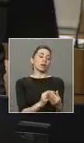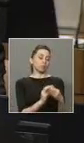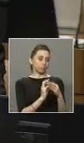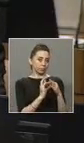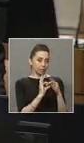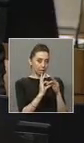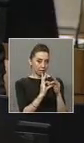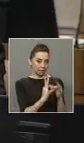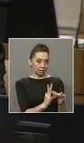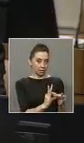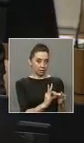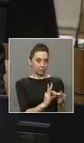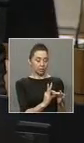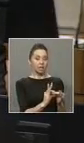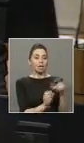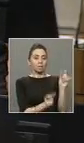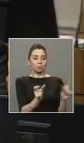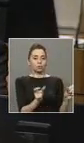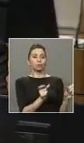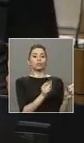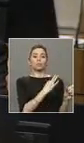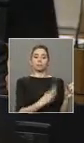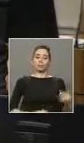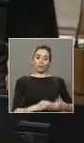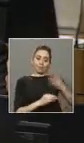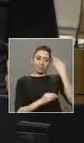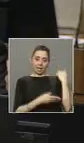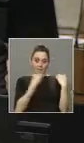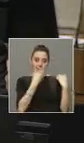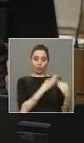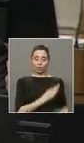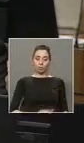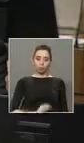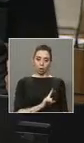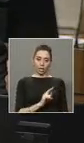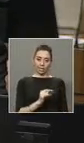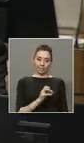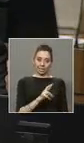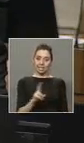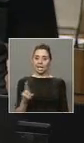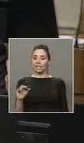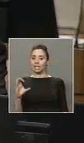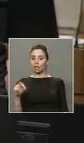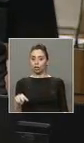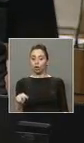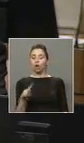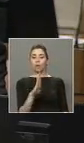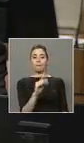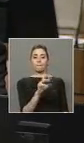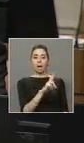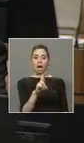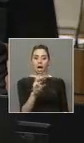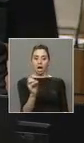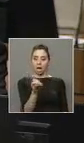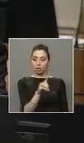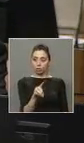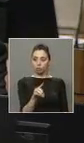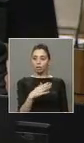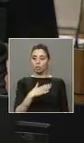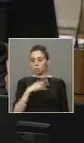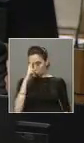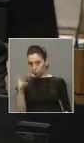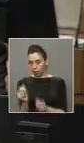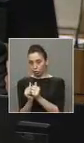Agradecer a mis predecesores que intervinieron, los diputados Letelier, Rincón y Barros, a mi